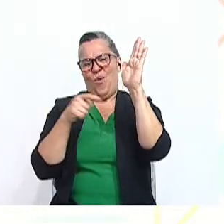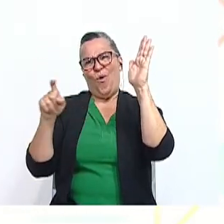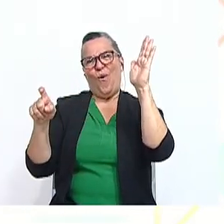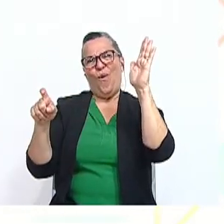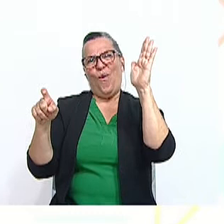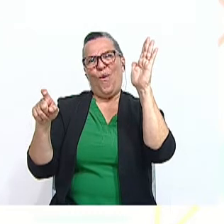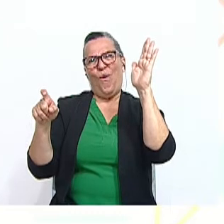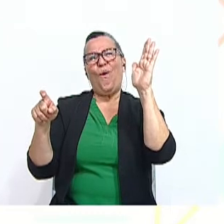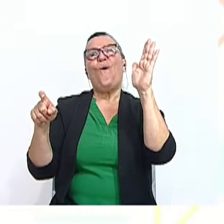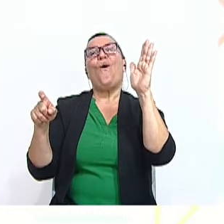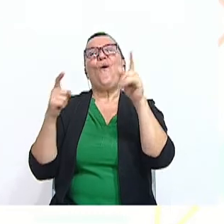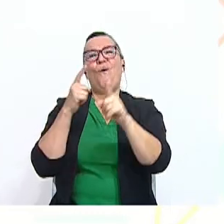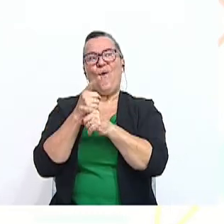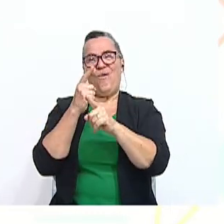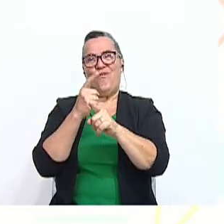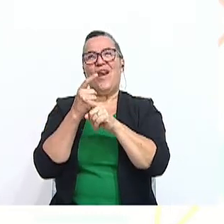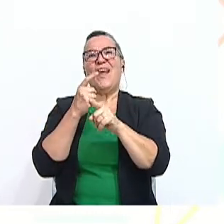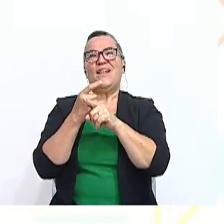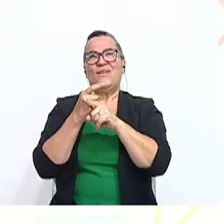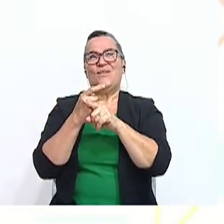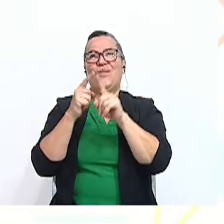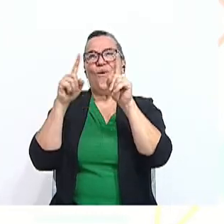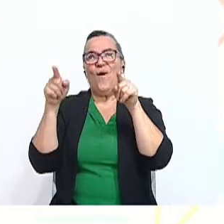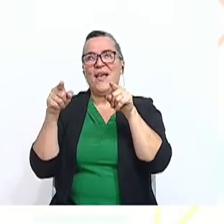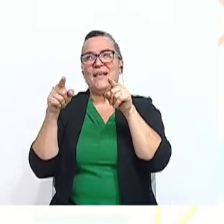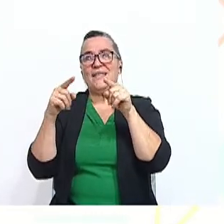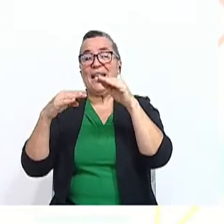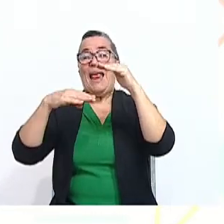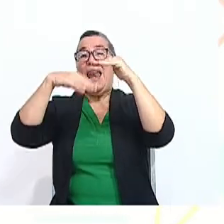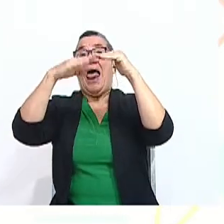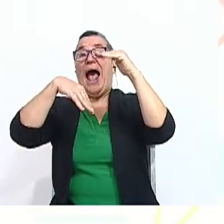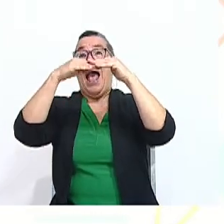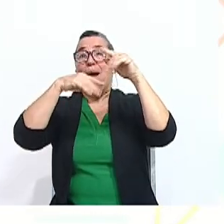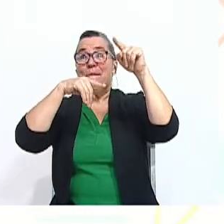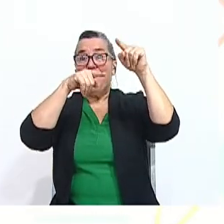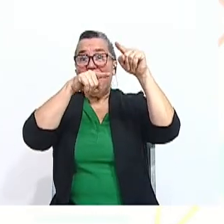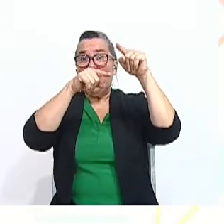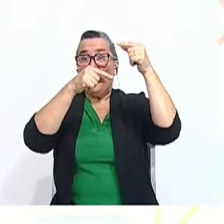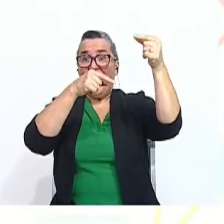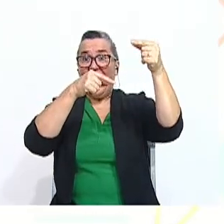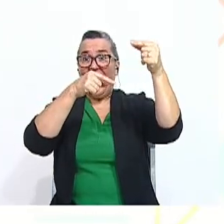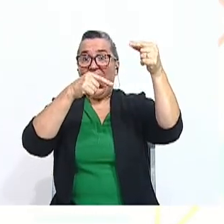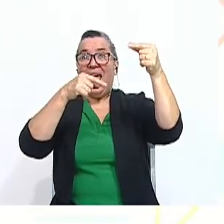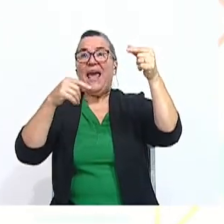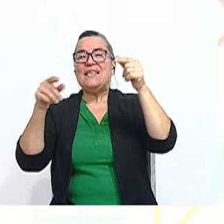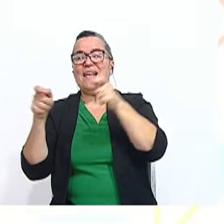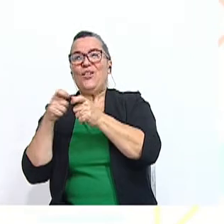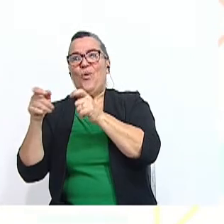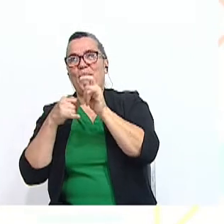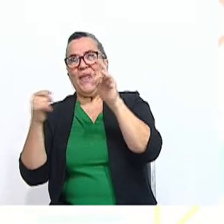f? Correcto, el ámbito de la función g. ¿Lo observaron?